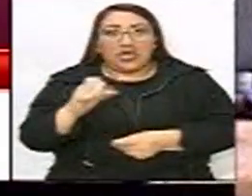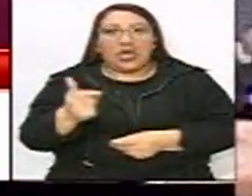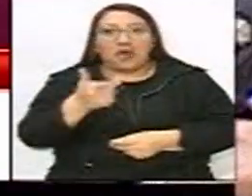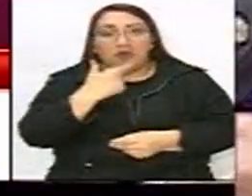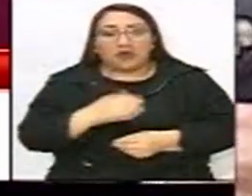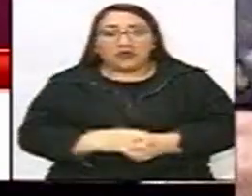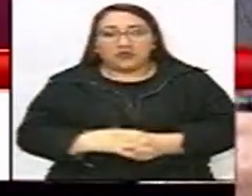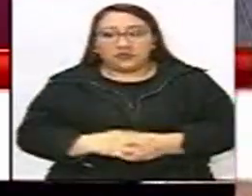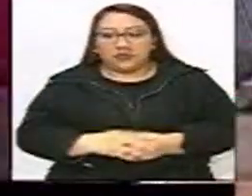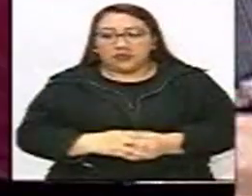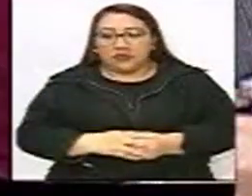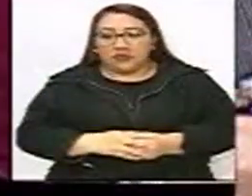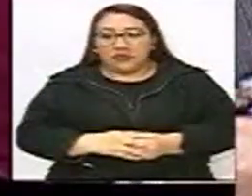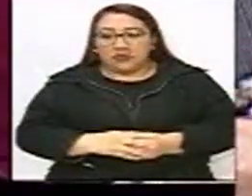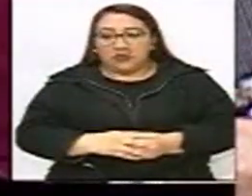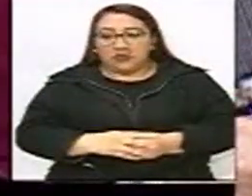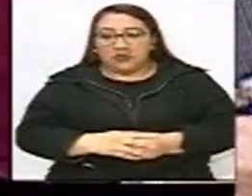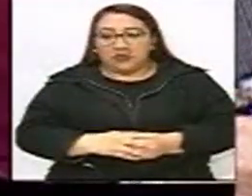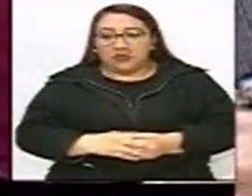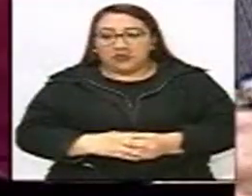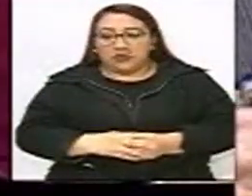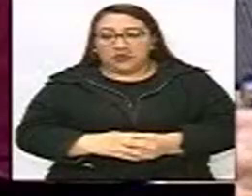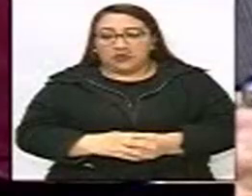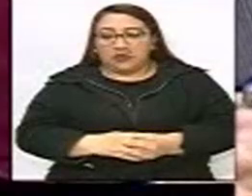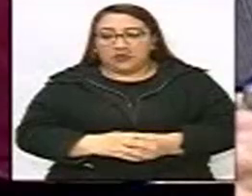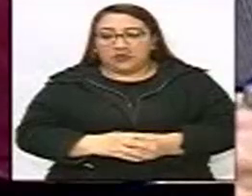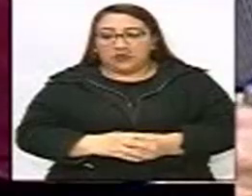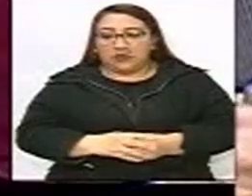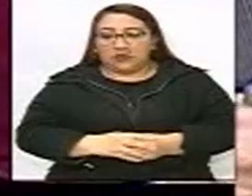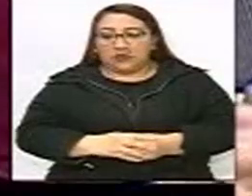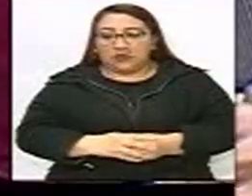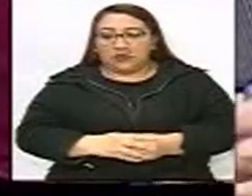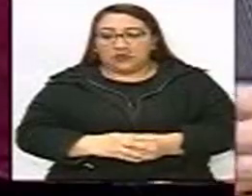¿no? Lanzar. De lo contrario, no se vería pues